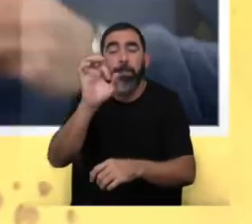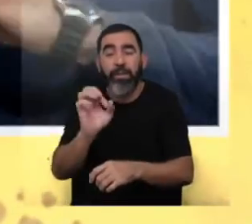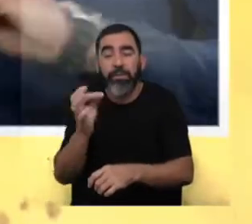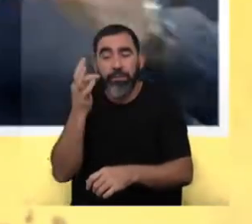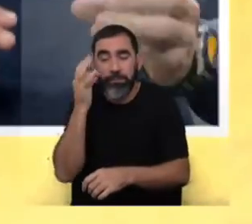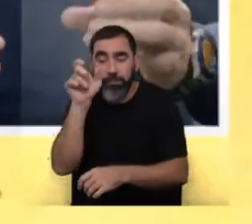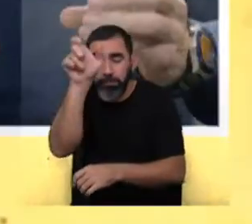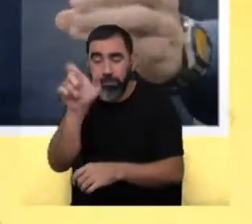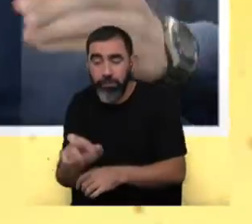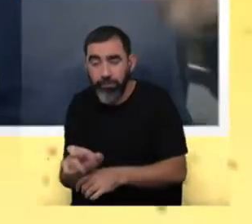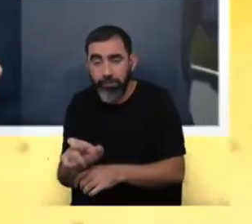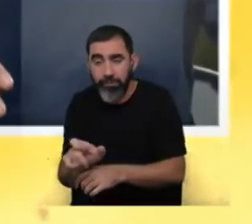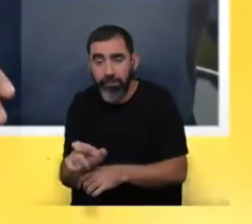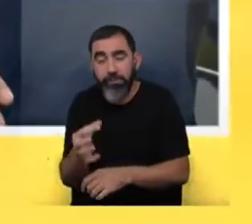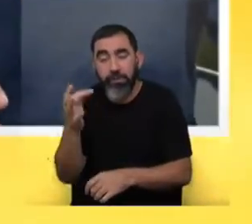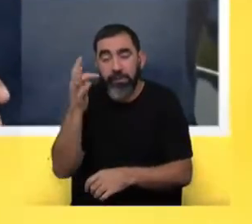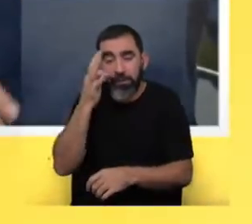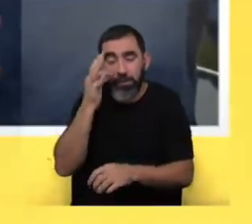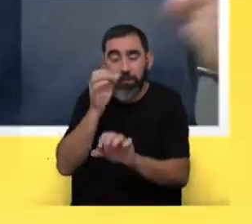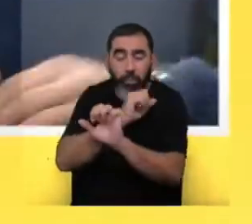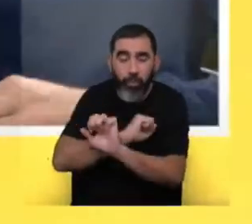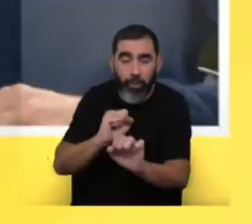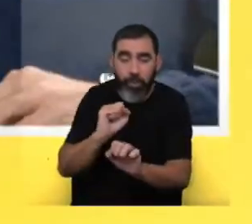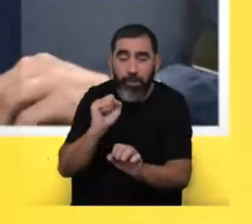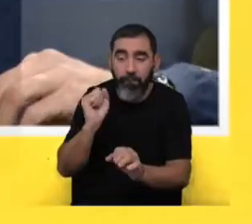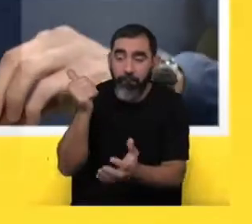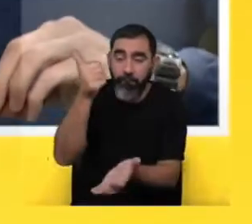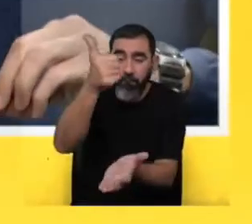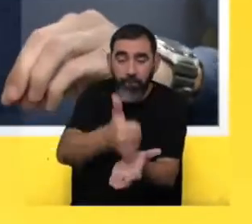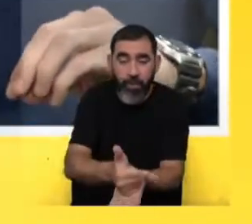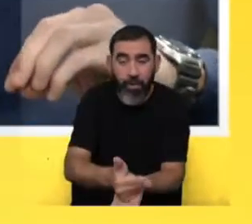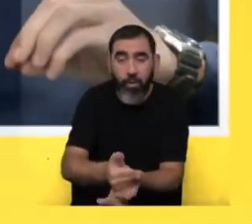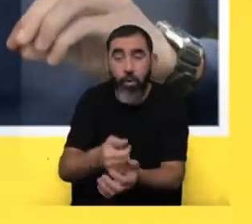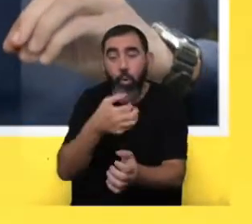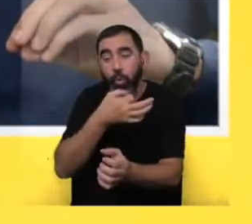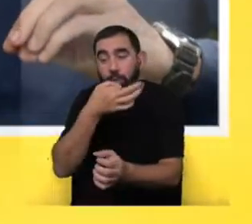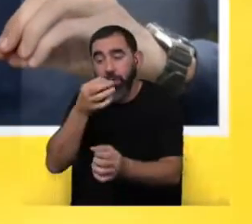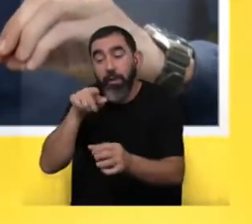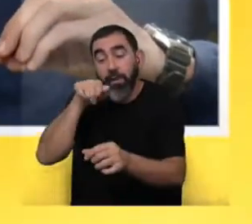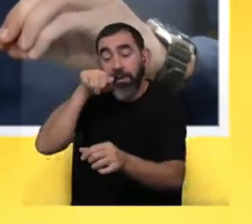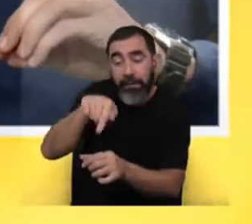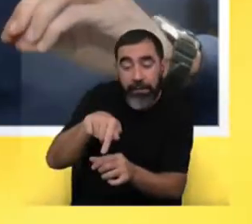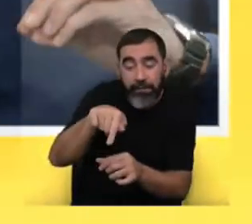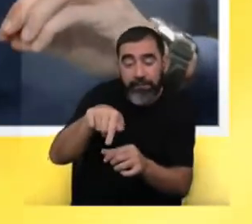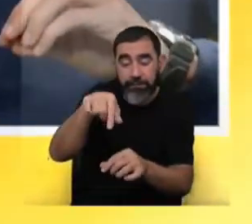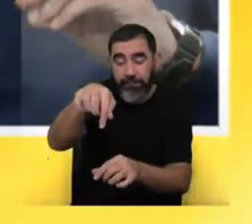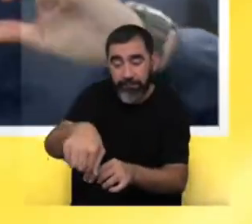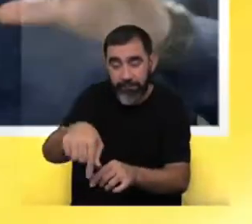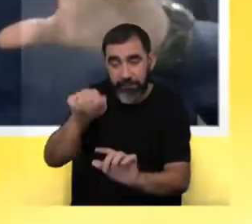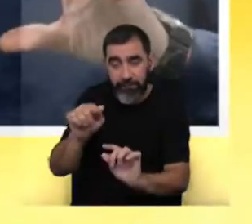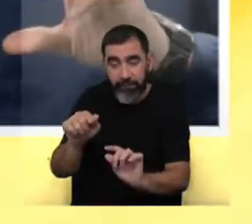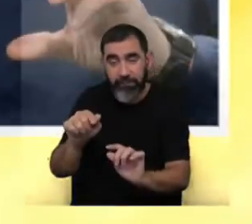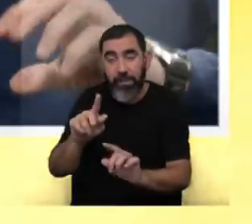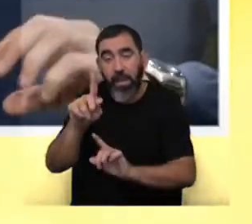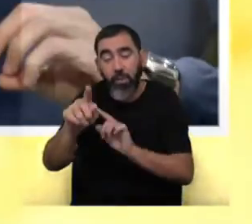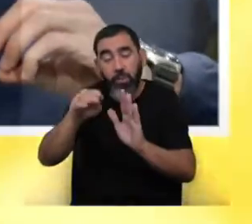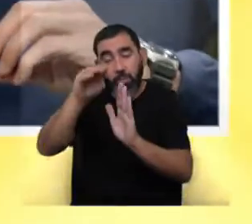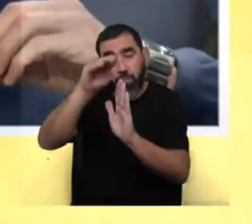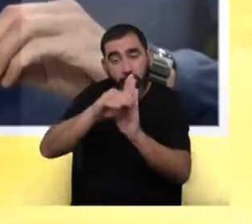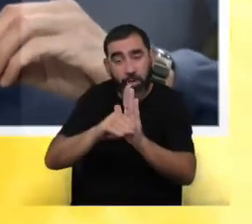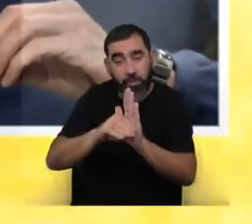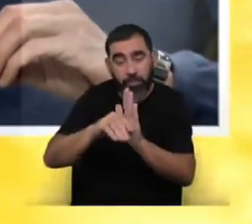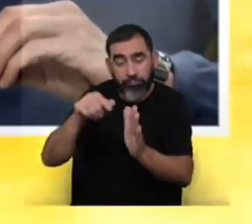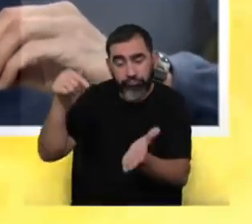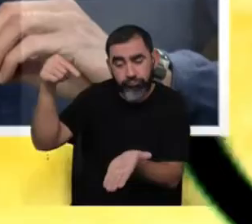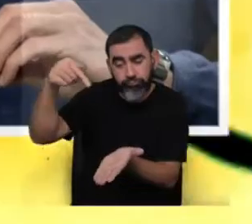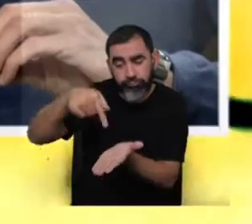testimonio, si bien el testimonio puede ir al lugar o indicar lo mismo en la imagen satelital, nosotros a través de algunos programas lo